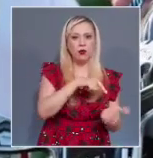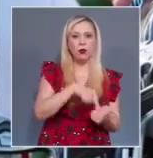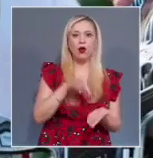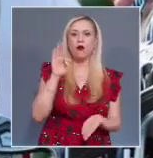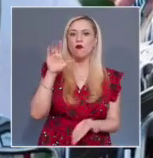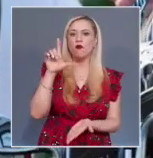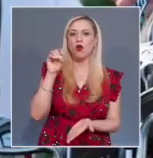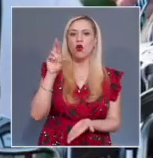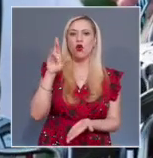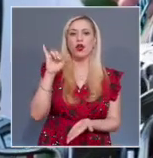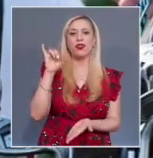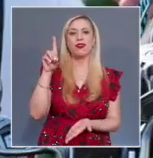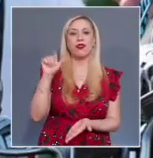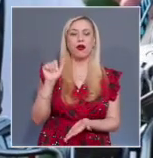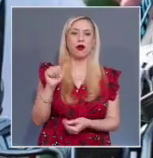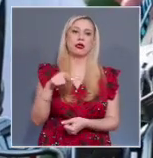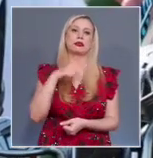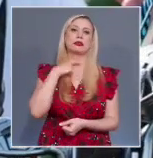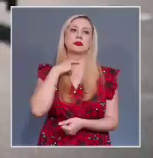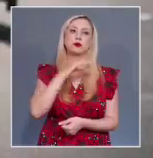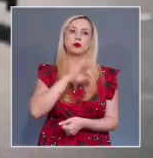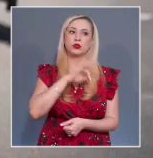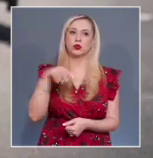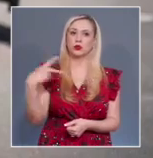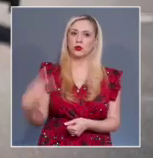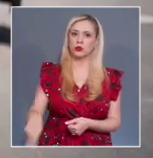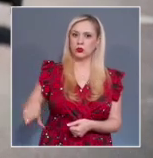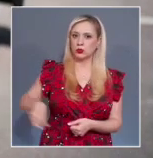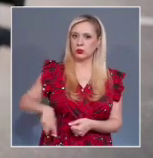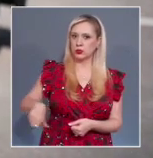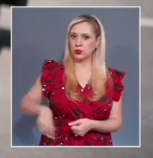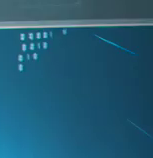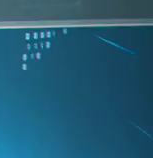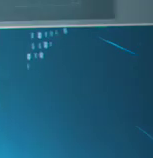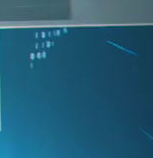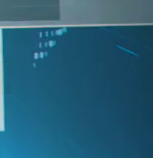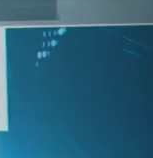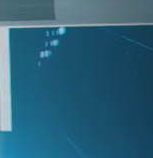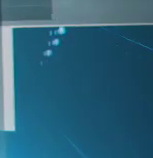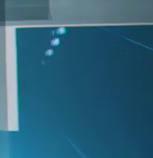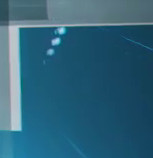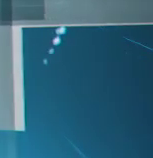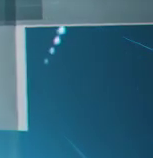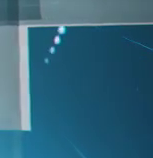seguridad nacional, así como presunta obstrucción de la justicia.